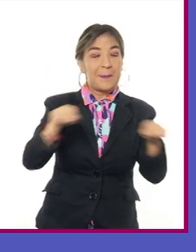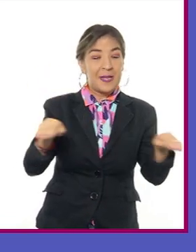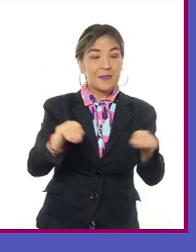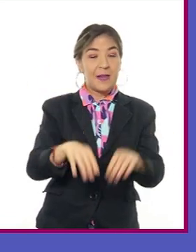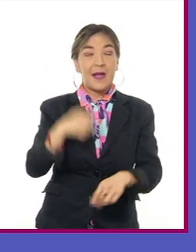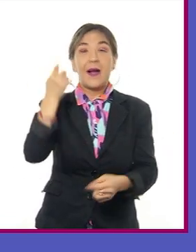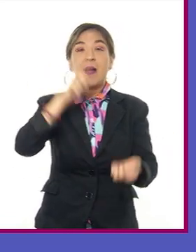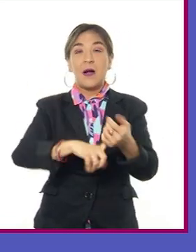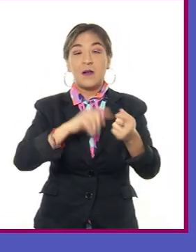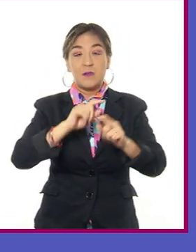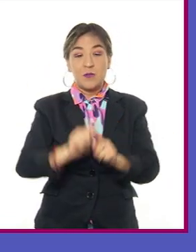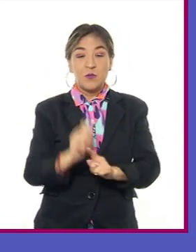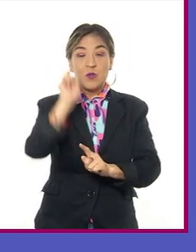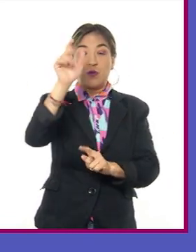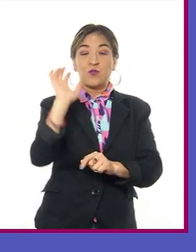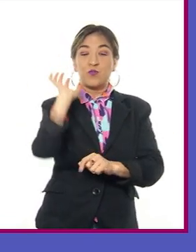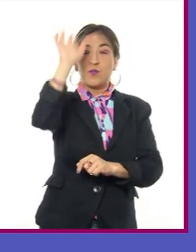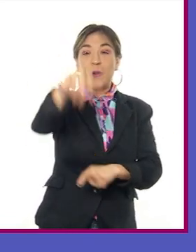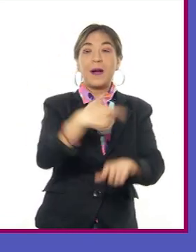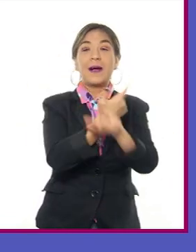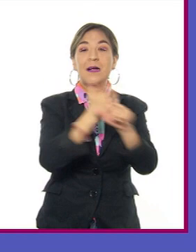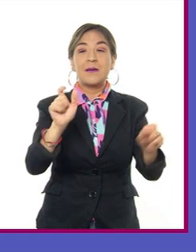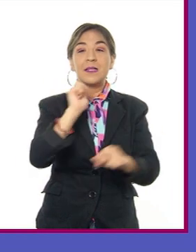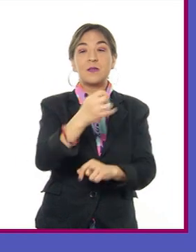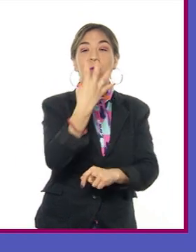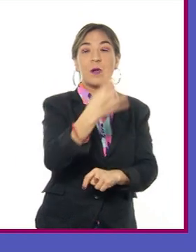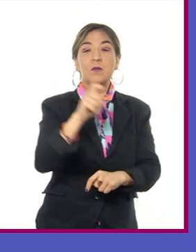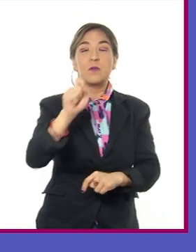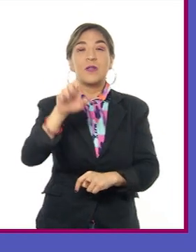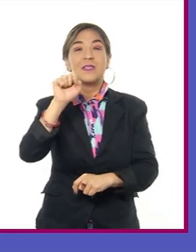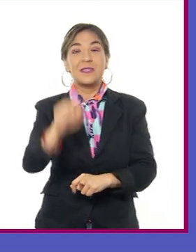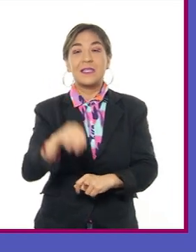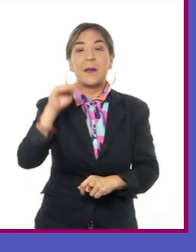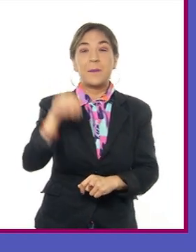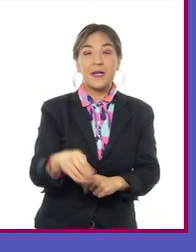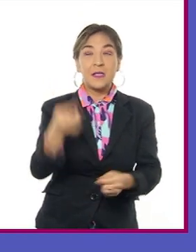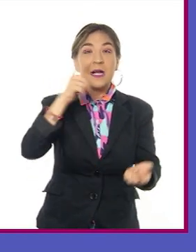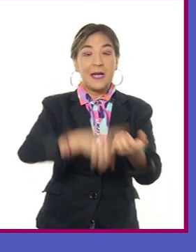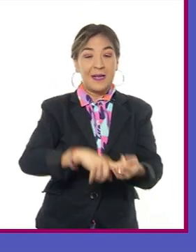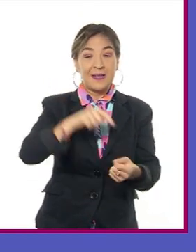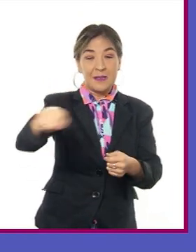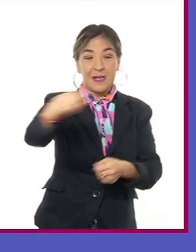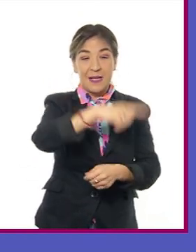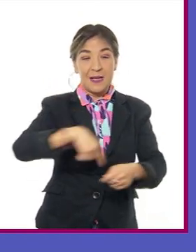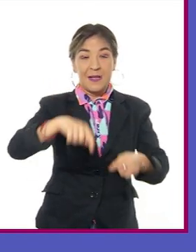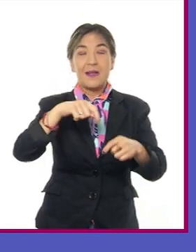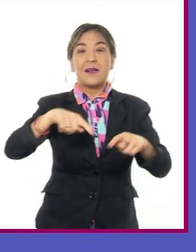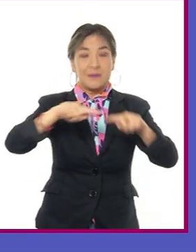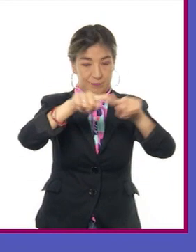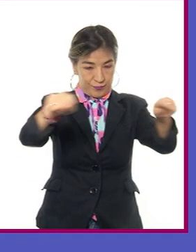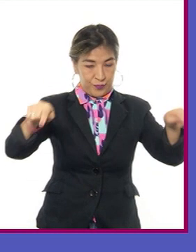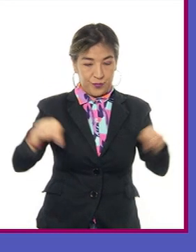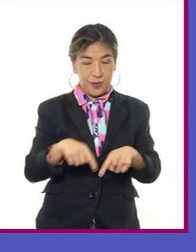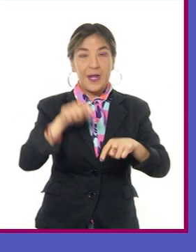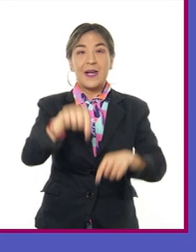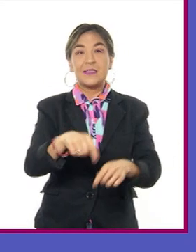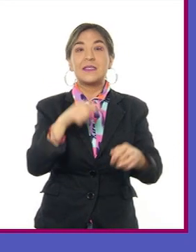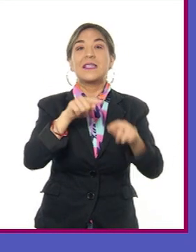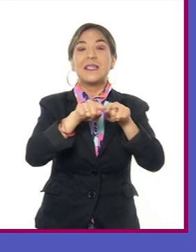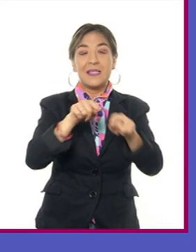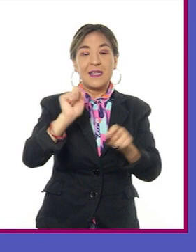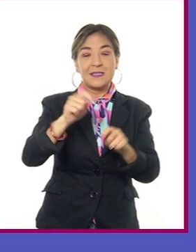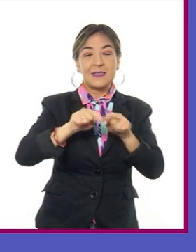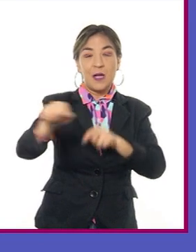al tiro libre hay 4.60 metros y del aro a la línea final 1.20